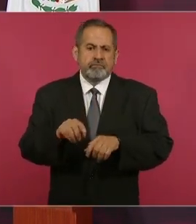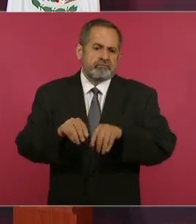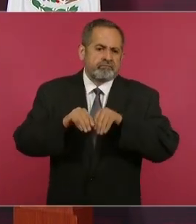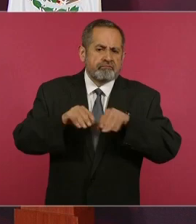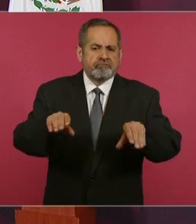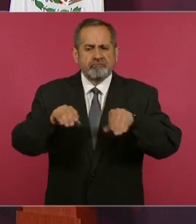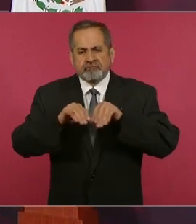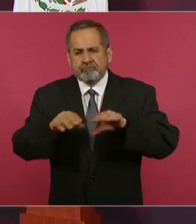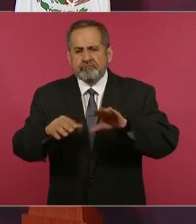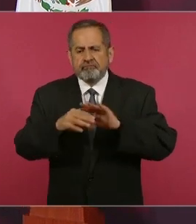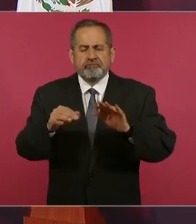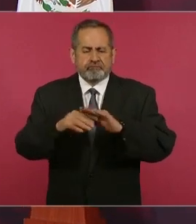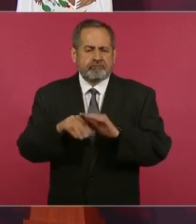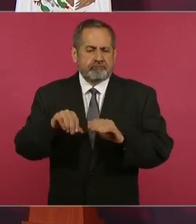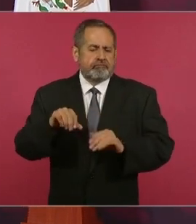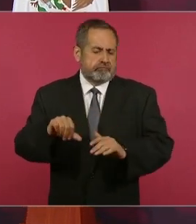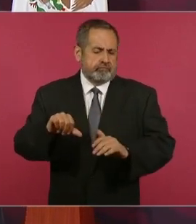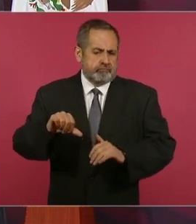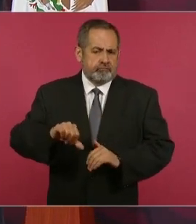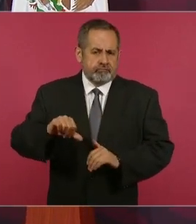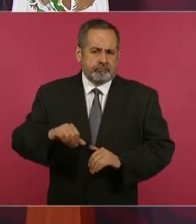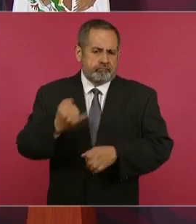comenzar con